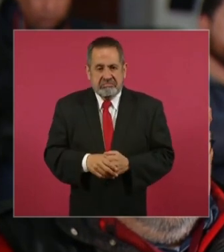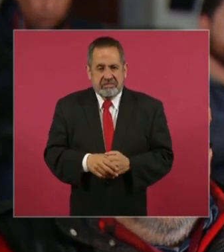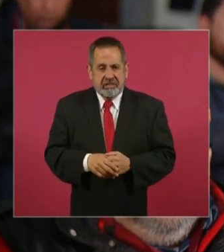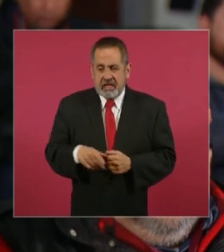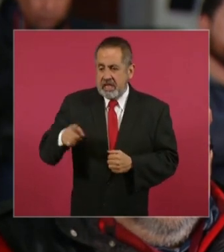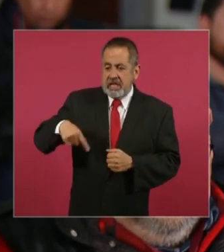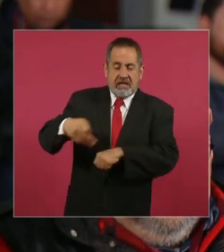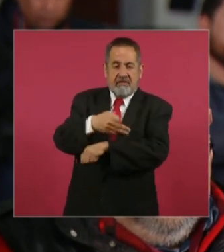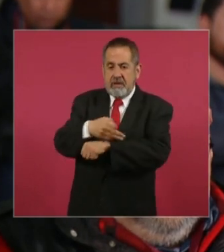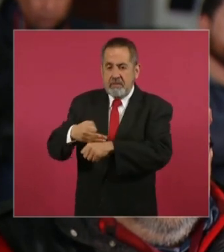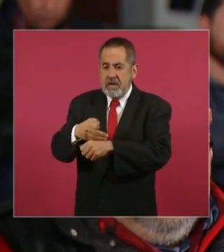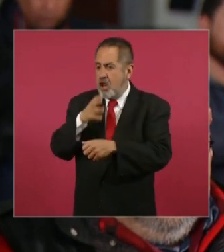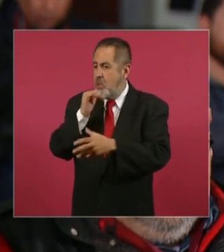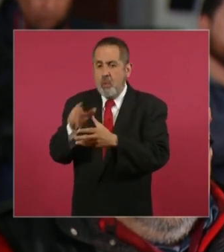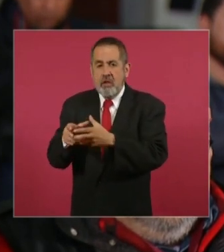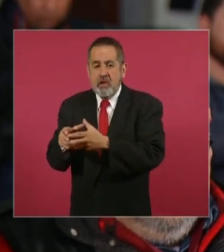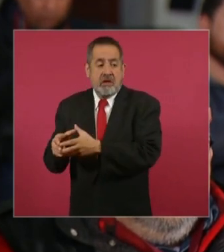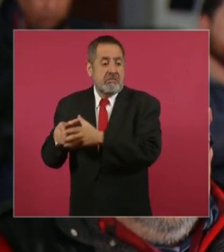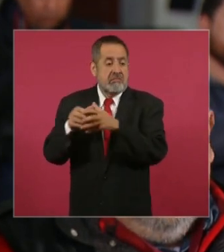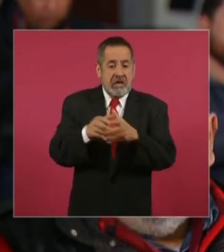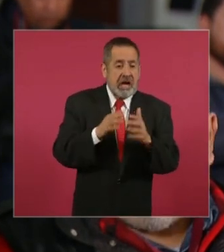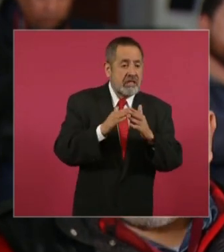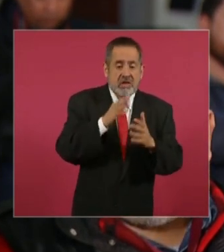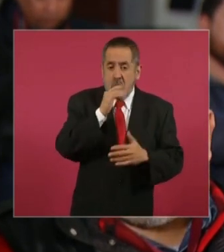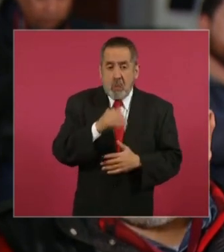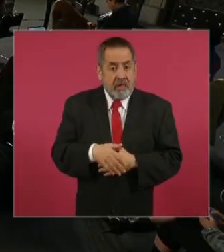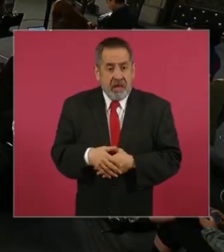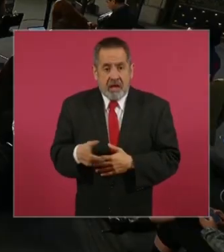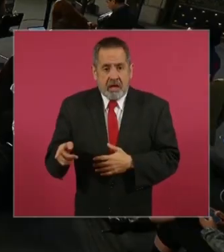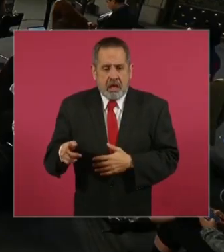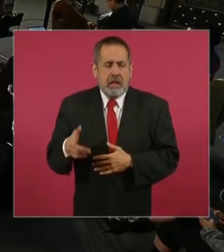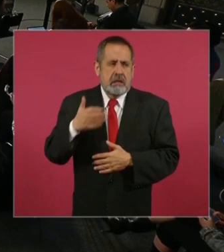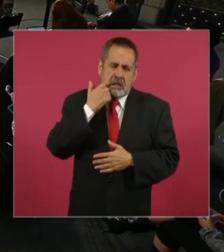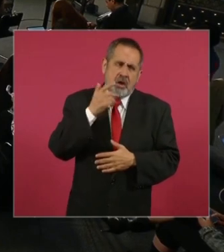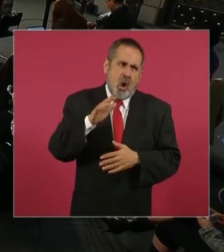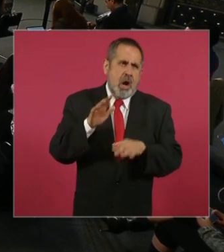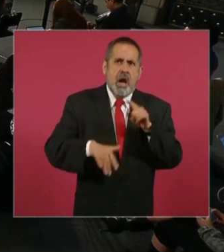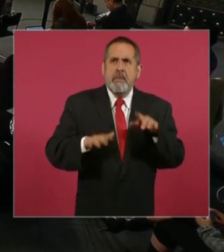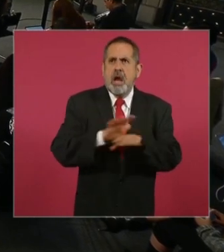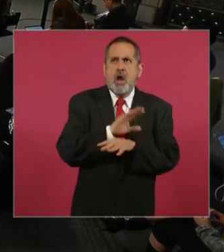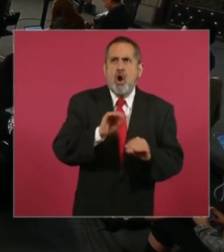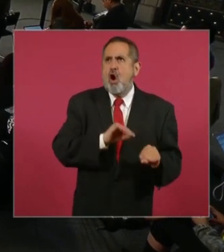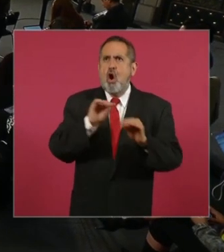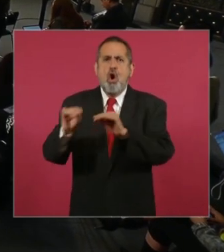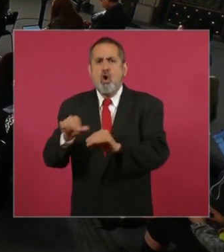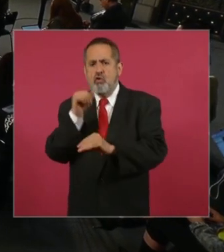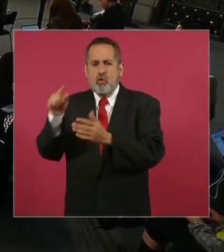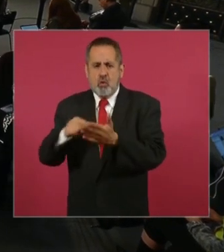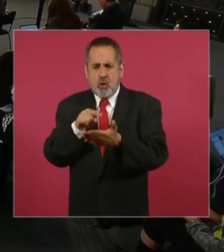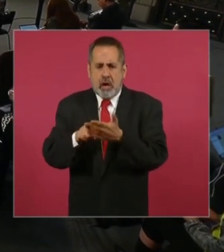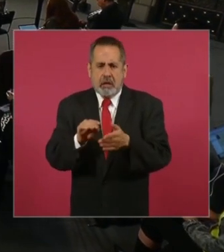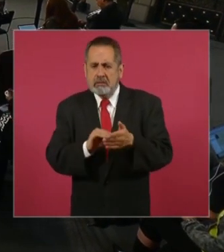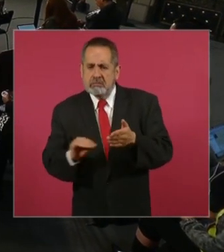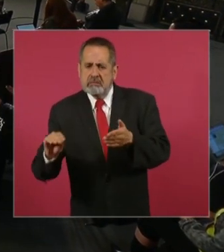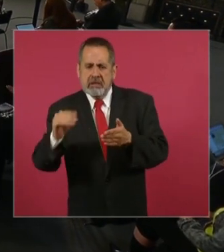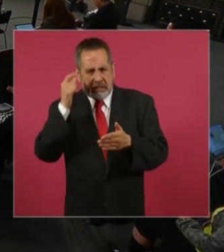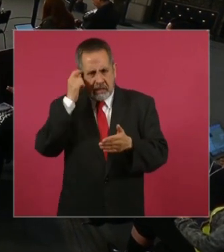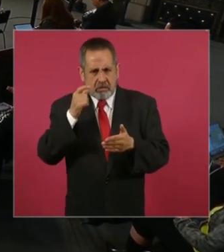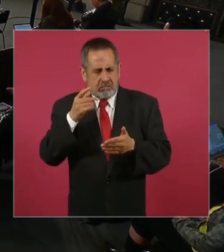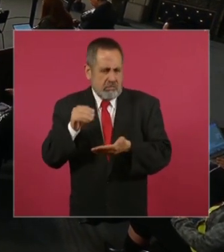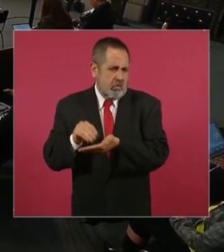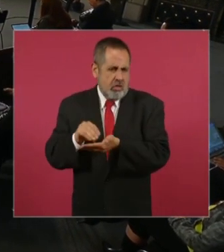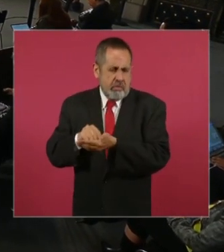esta familia pueda regresar a su hogar. Han solicitado una reubicación ahí mismo en este estado, en Guerrero, para